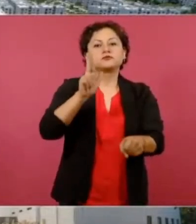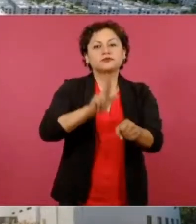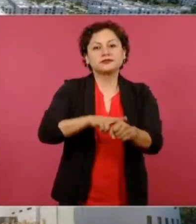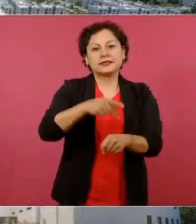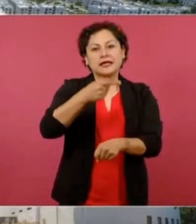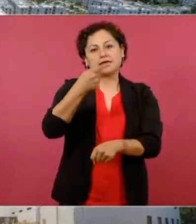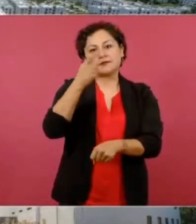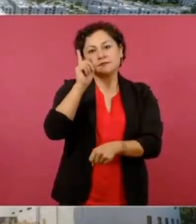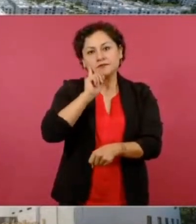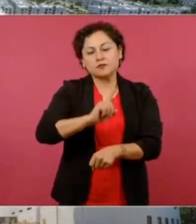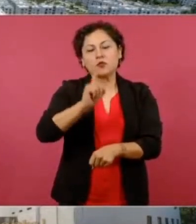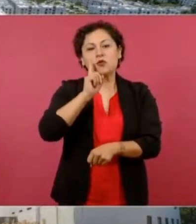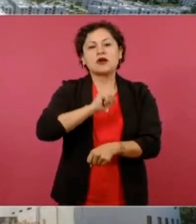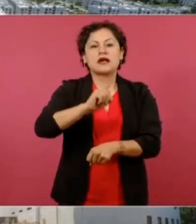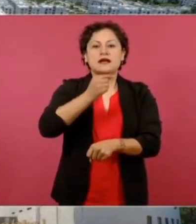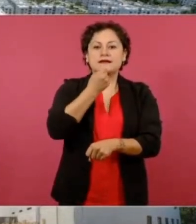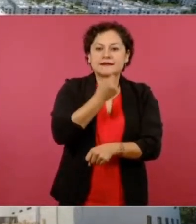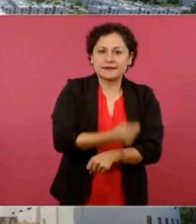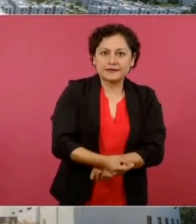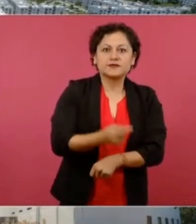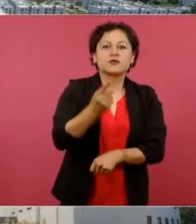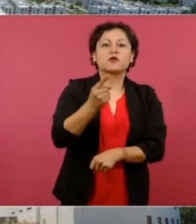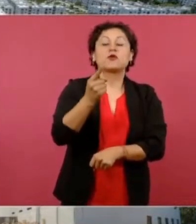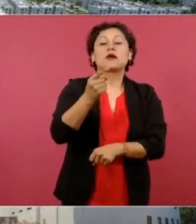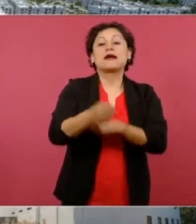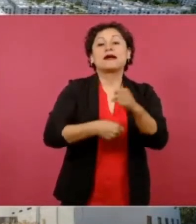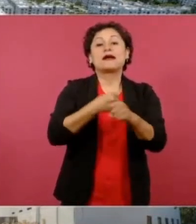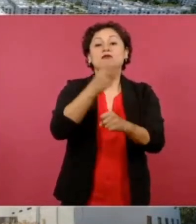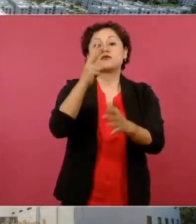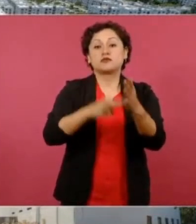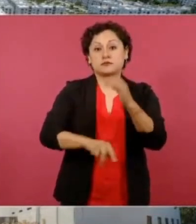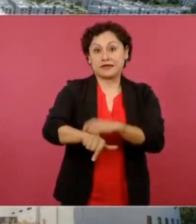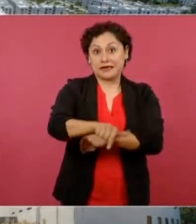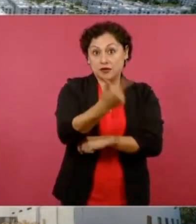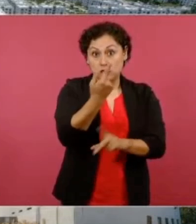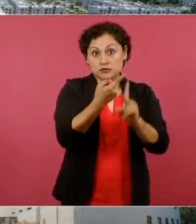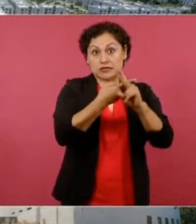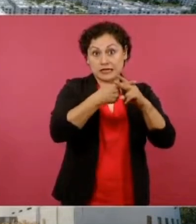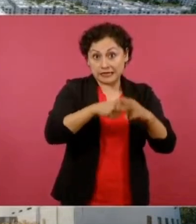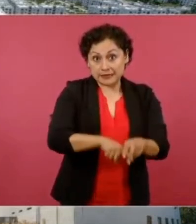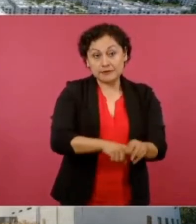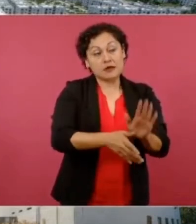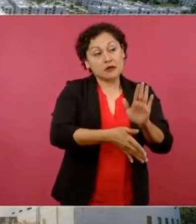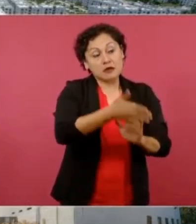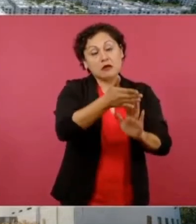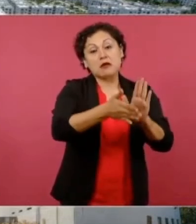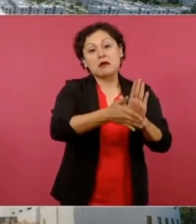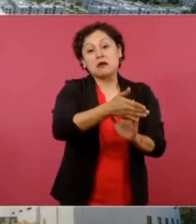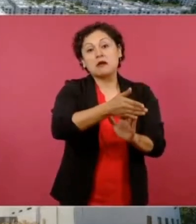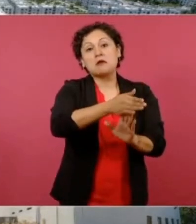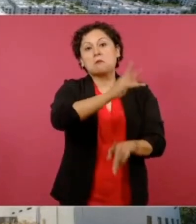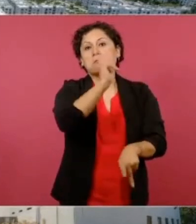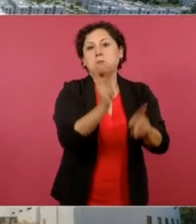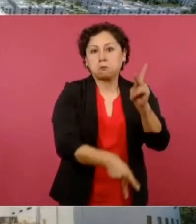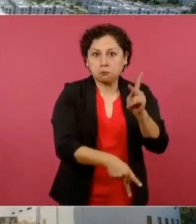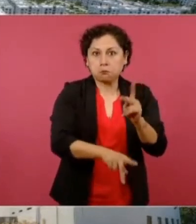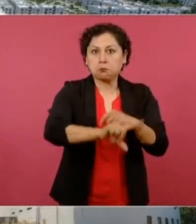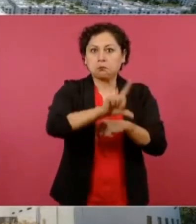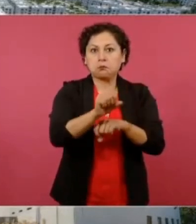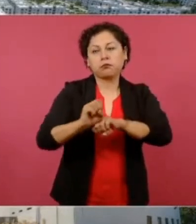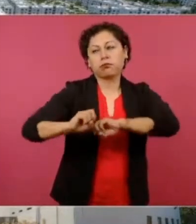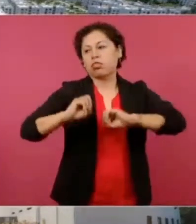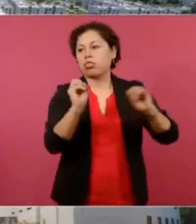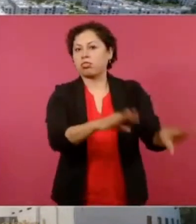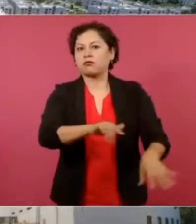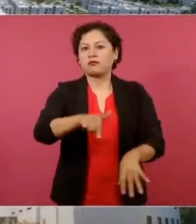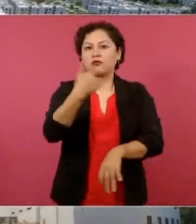año 2012 en Ciudad del Carmen. Ese hospital también quedó abandonado después durante 12 años.